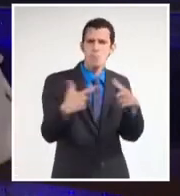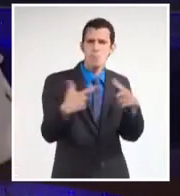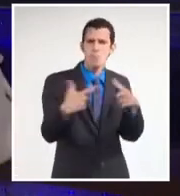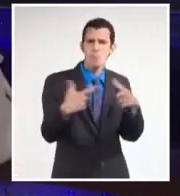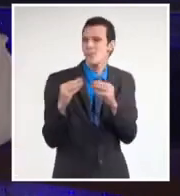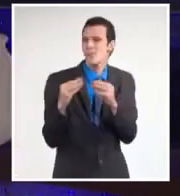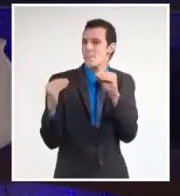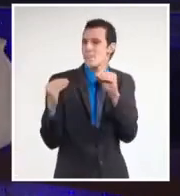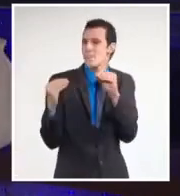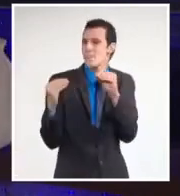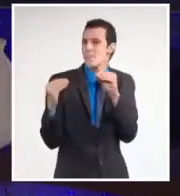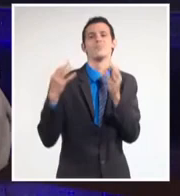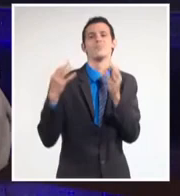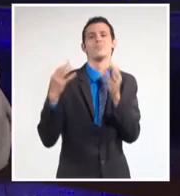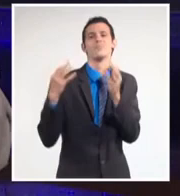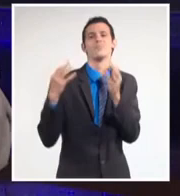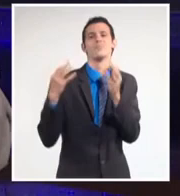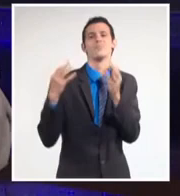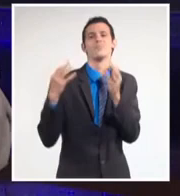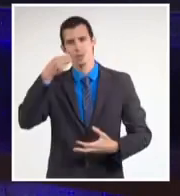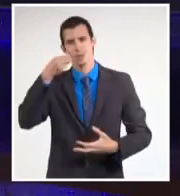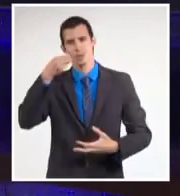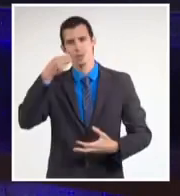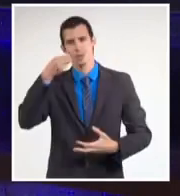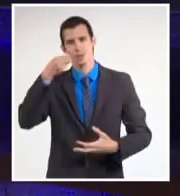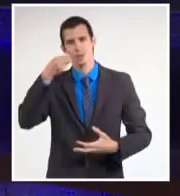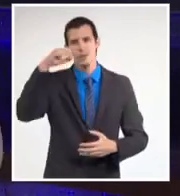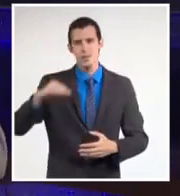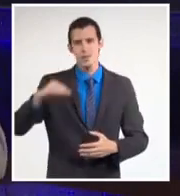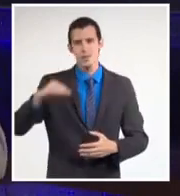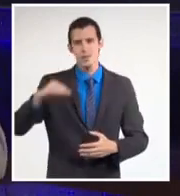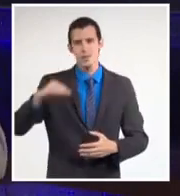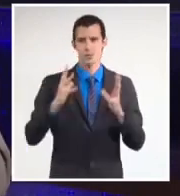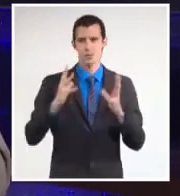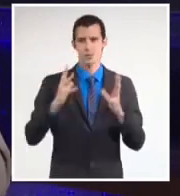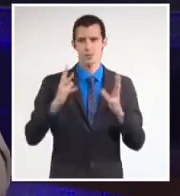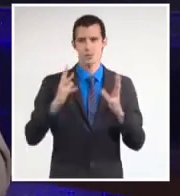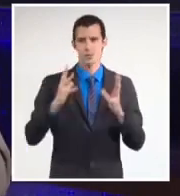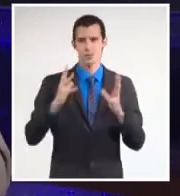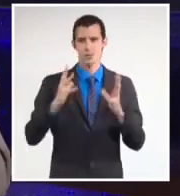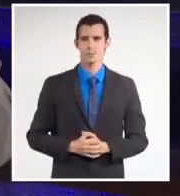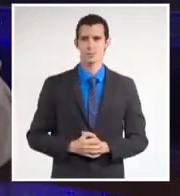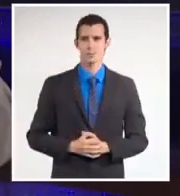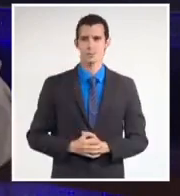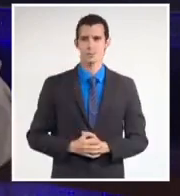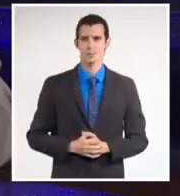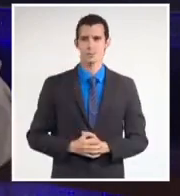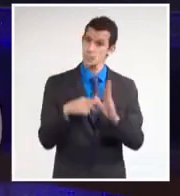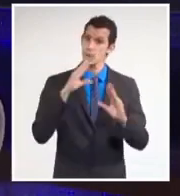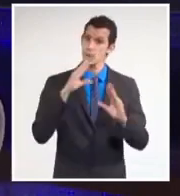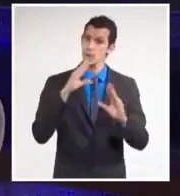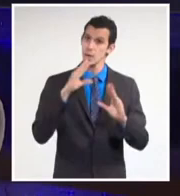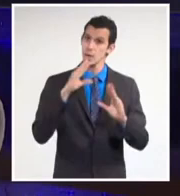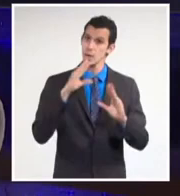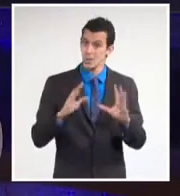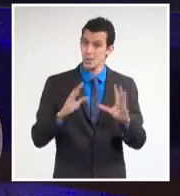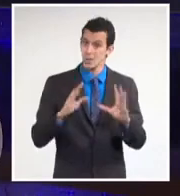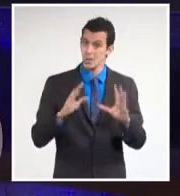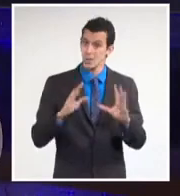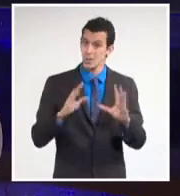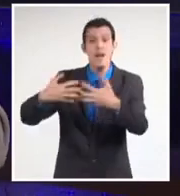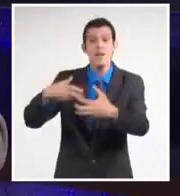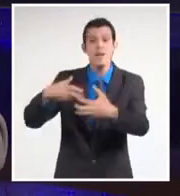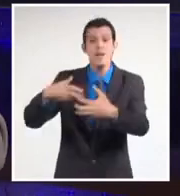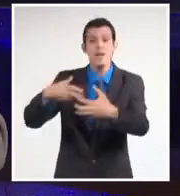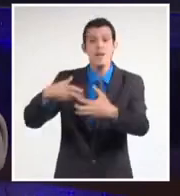industria. Recursos materiales también, porque hay que estarle dando mantenimientos constantes, y los que saben de ese